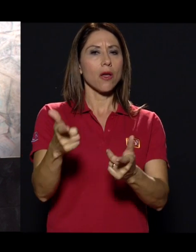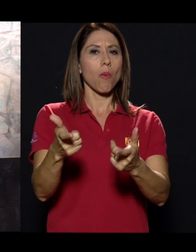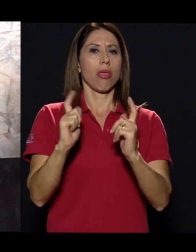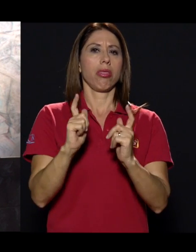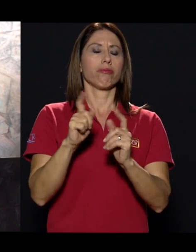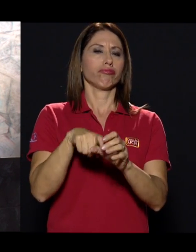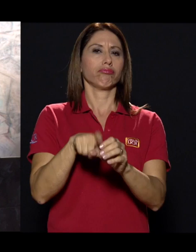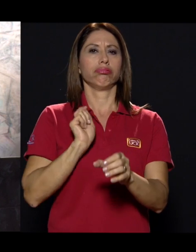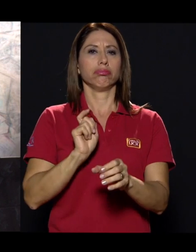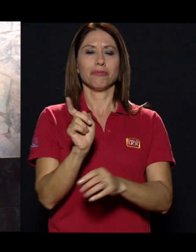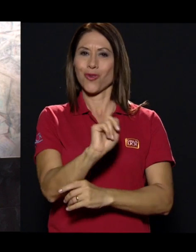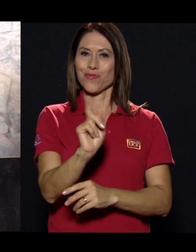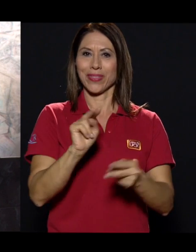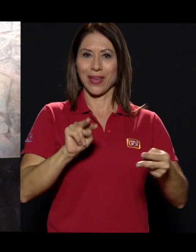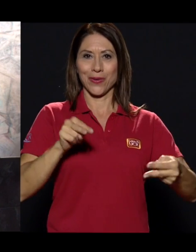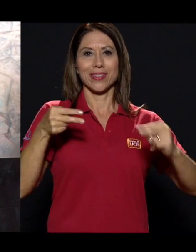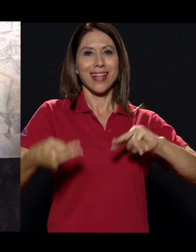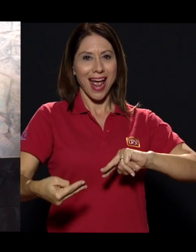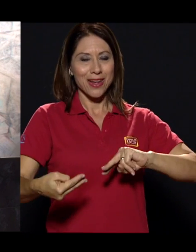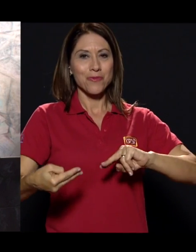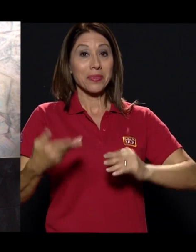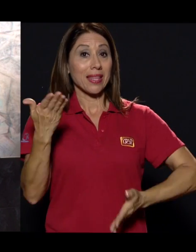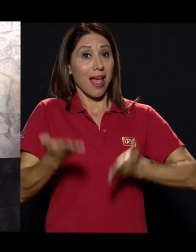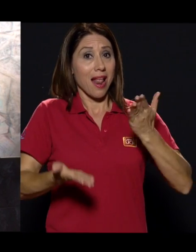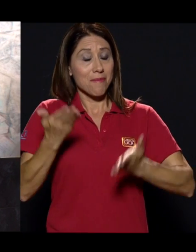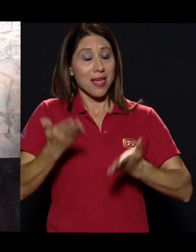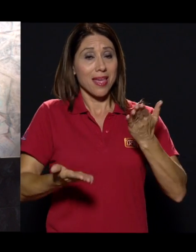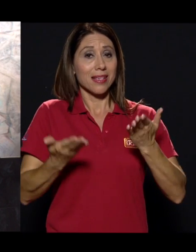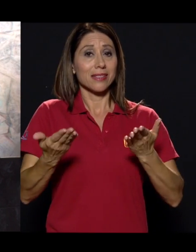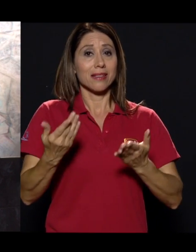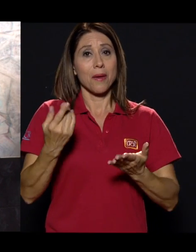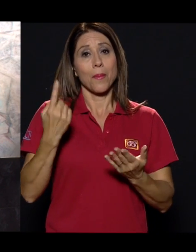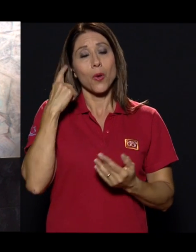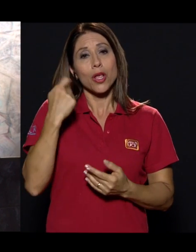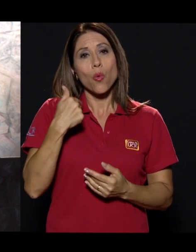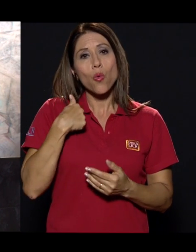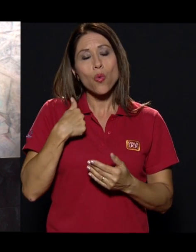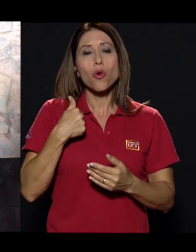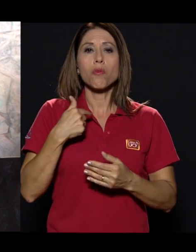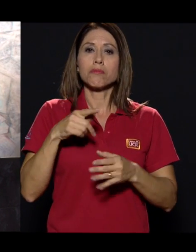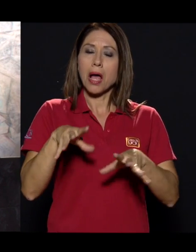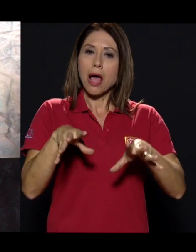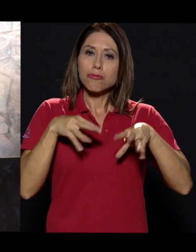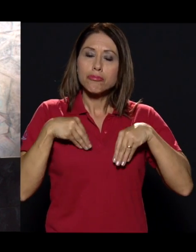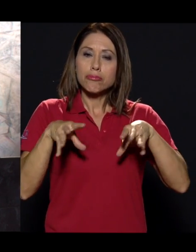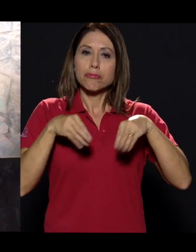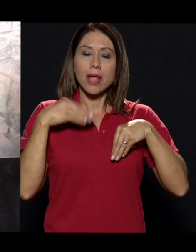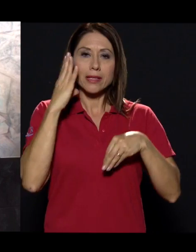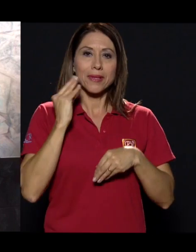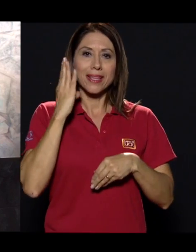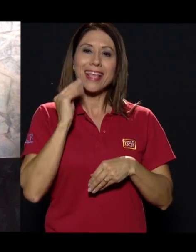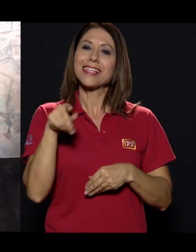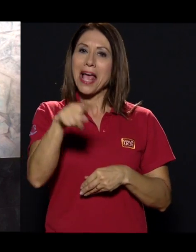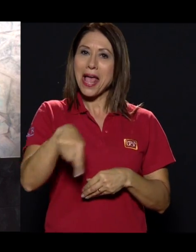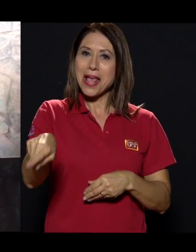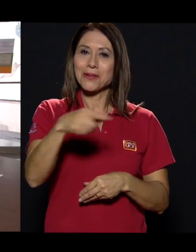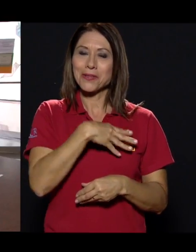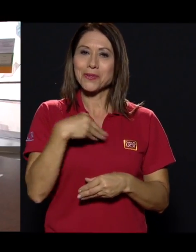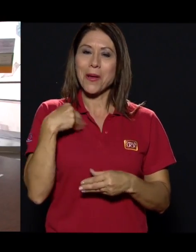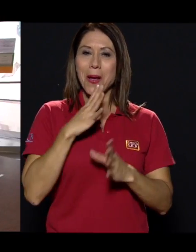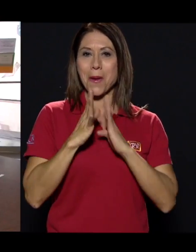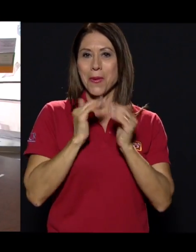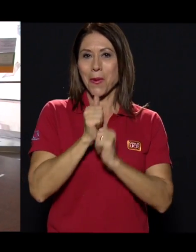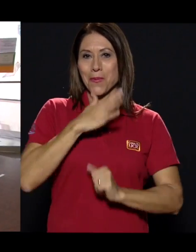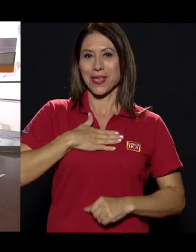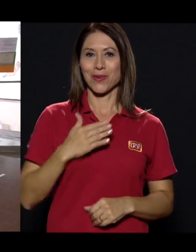sentí excluido. Más bien al contrario, porque seguramente la experiencia que uno va adquiriendo les gustaba conversar